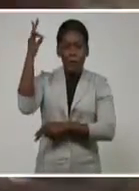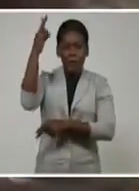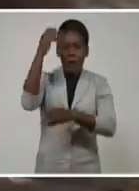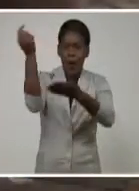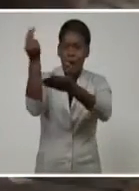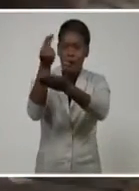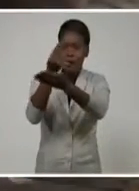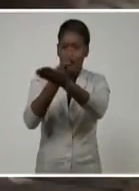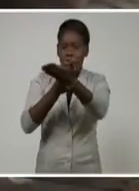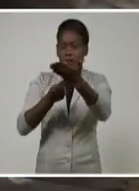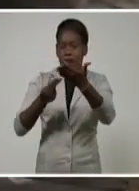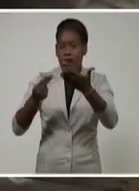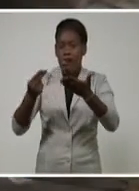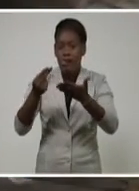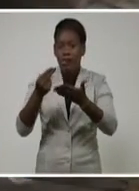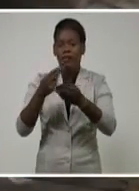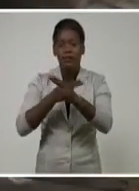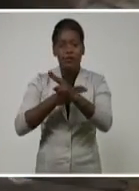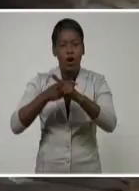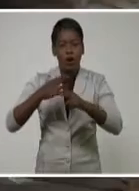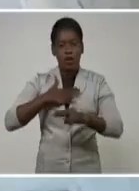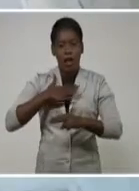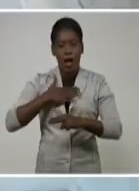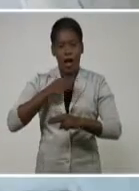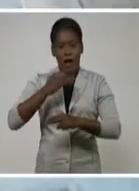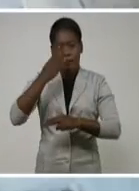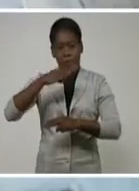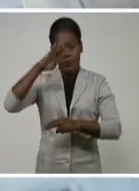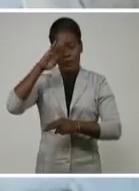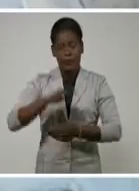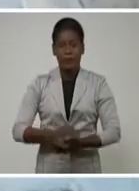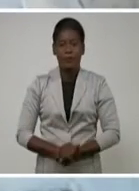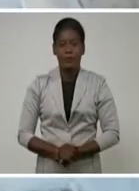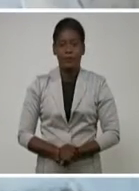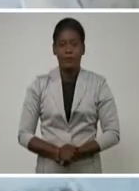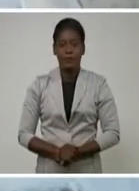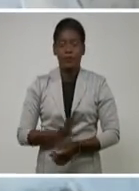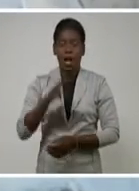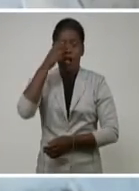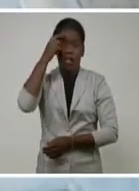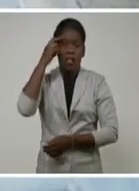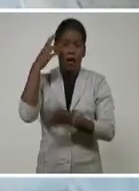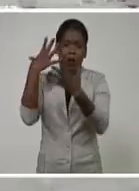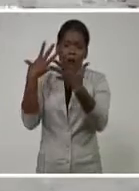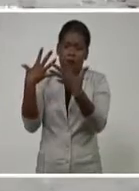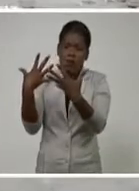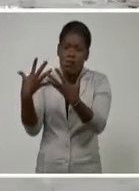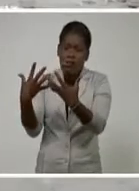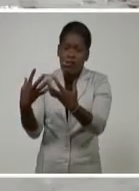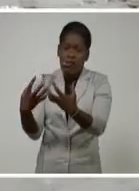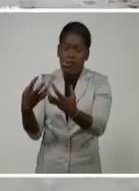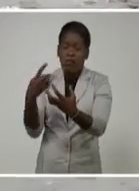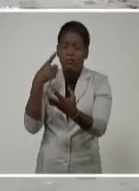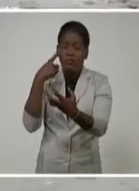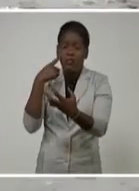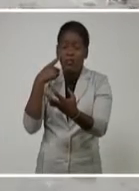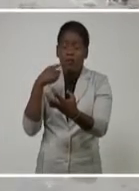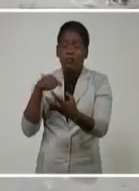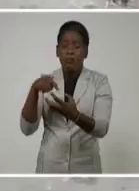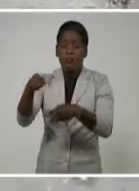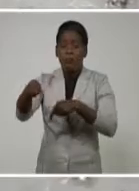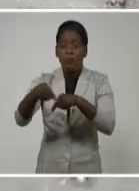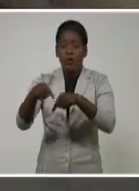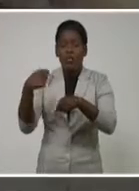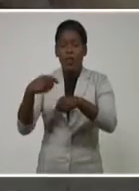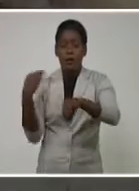ciudad por su asociación con el Espíritu Santo. El tiempo y el abandono lo llevaron a su estado actual, que pronto debe transformarse